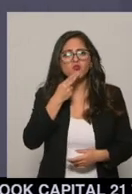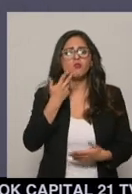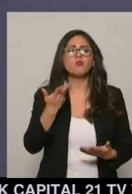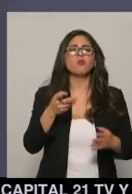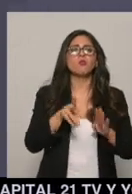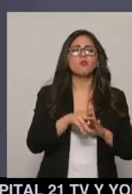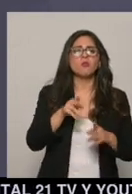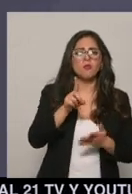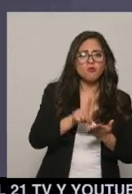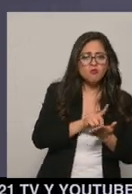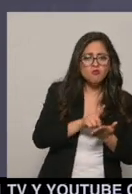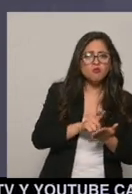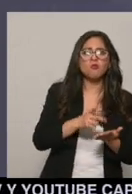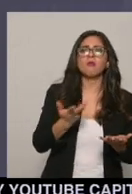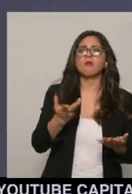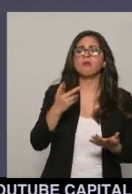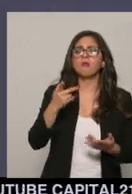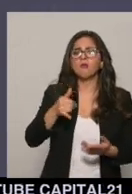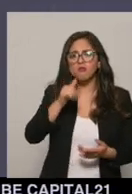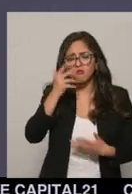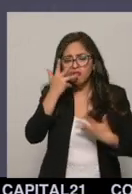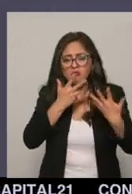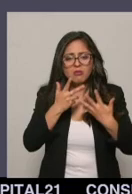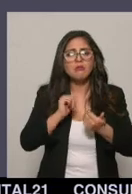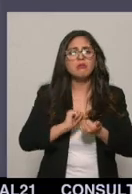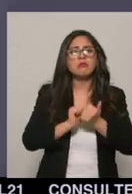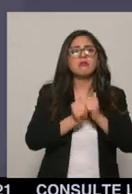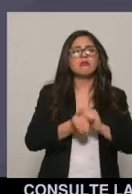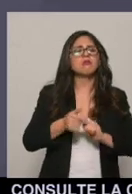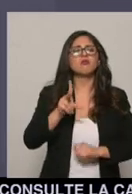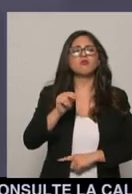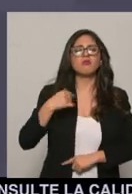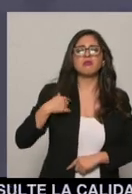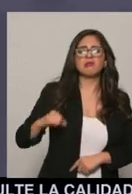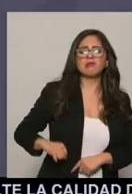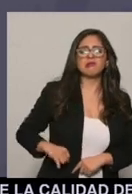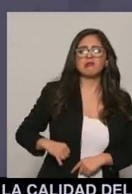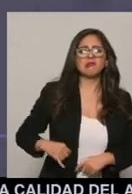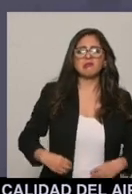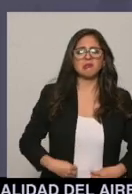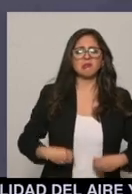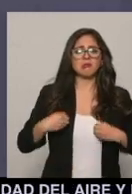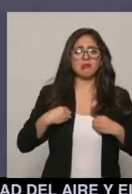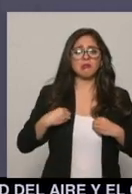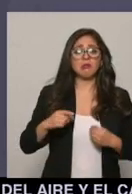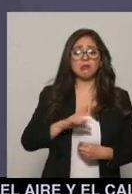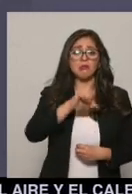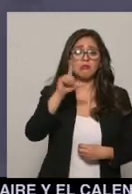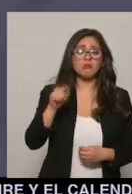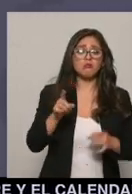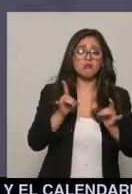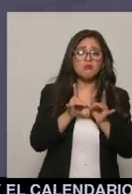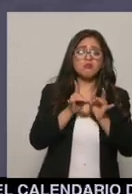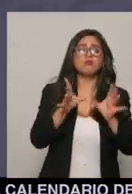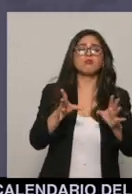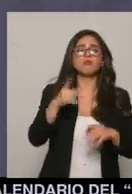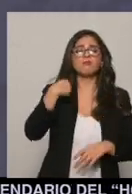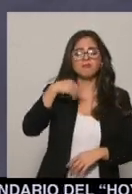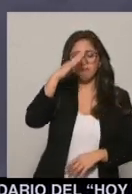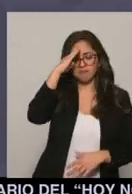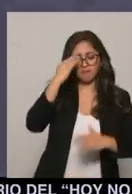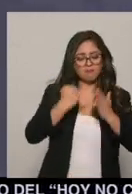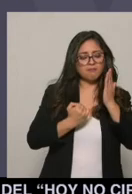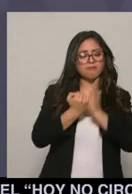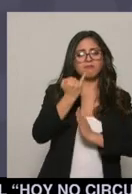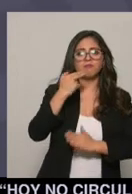deprimido, la pérdida de interés en la vida, y entonces esto los conduce evidentemente los pone en riesgo a cometer un acto de suicidio.